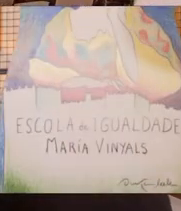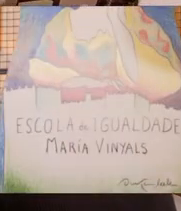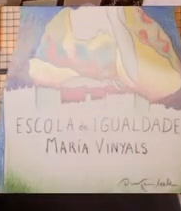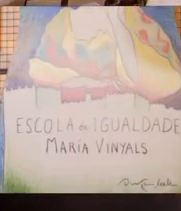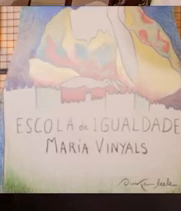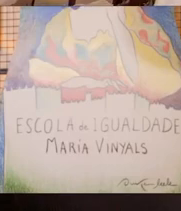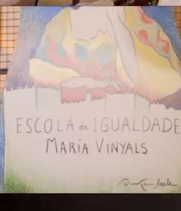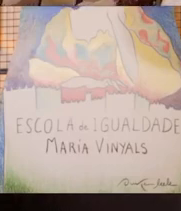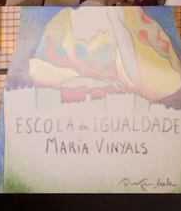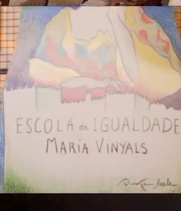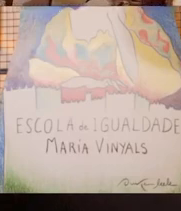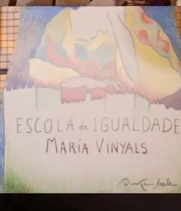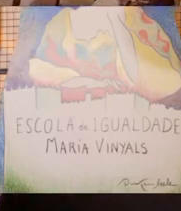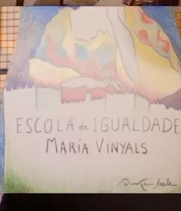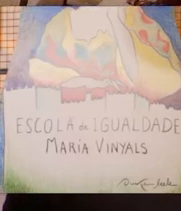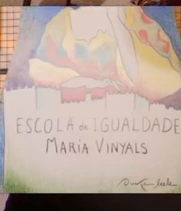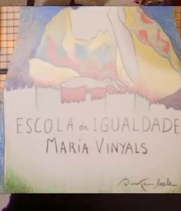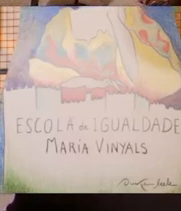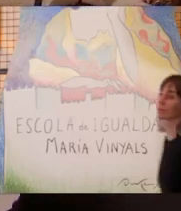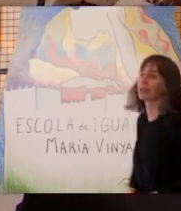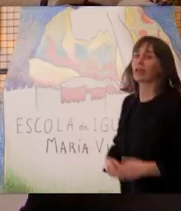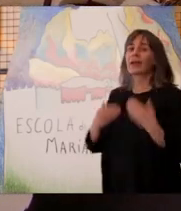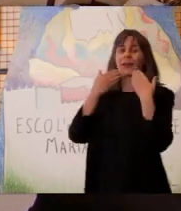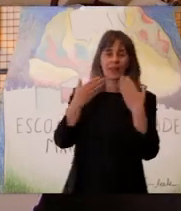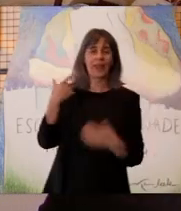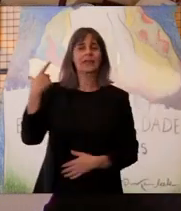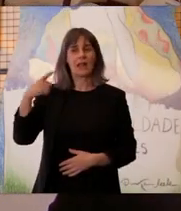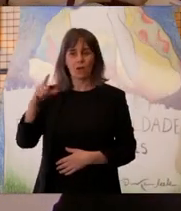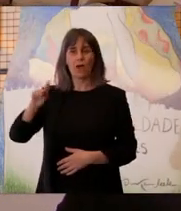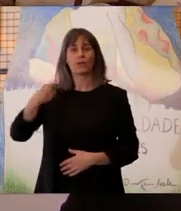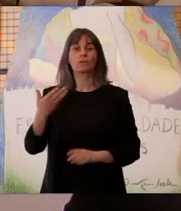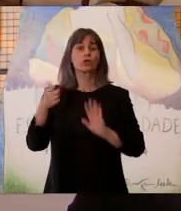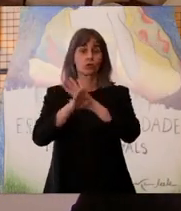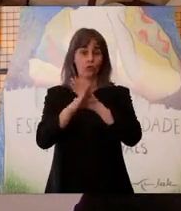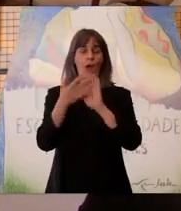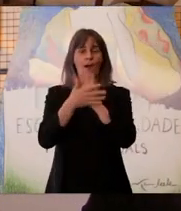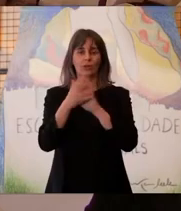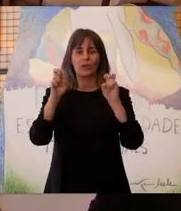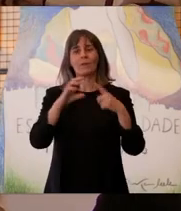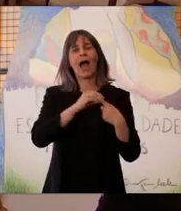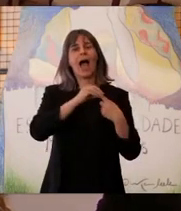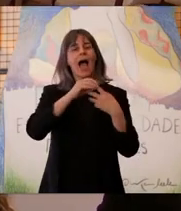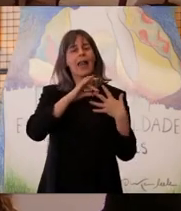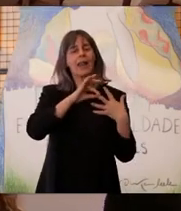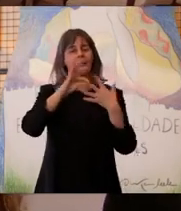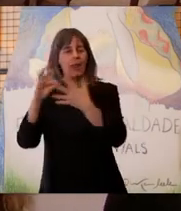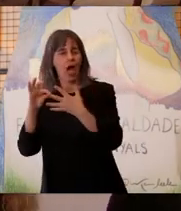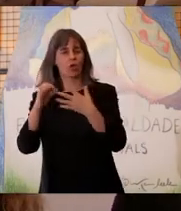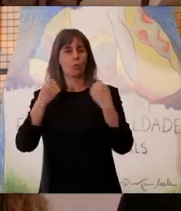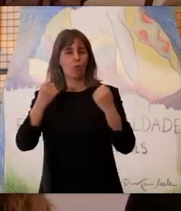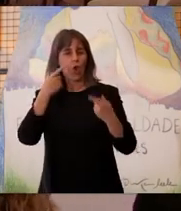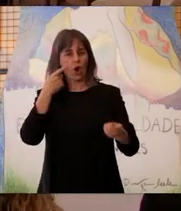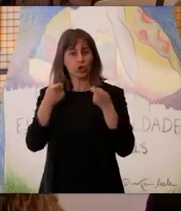Muchas gracias Laura luego podremos seguir hablando sobre el liderazgo poder control y sobre esa sobre